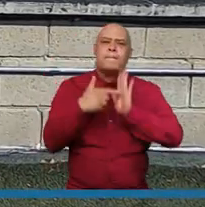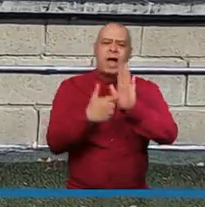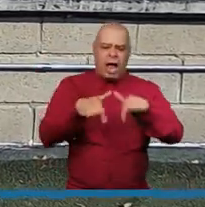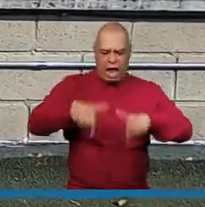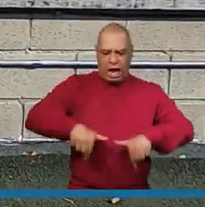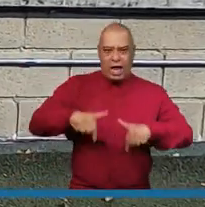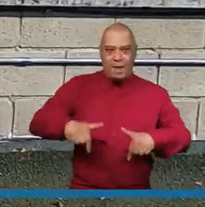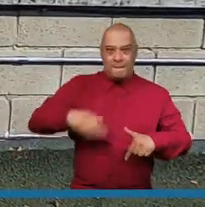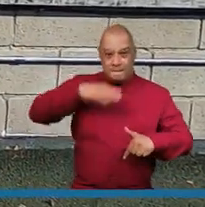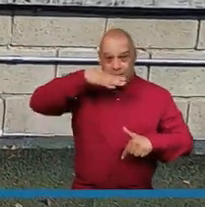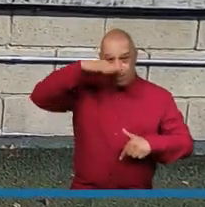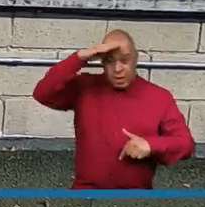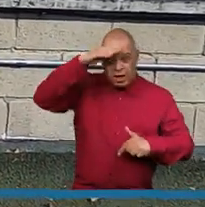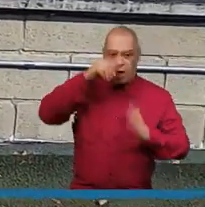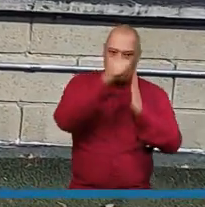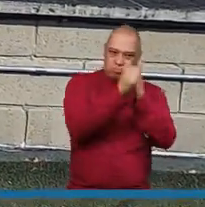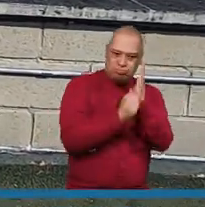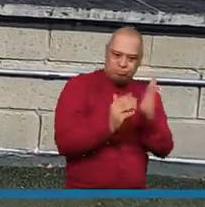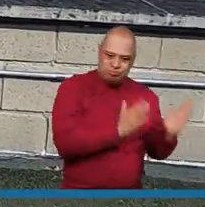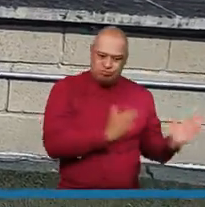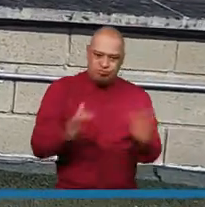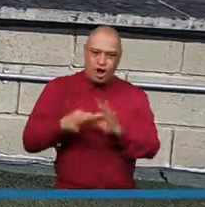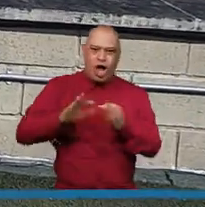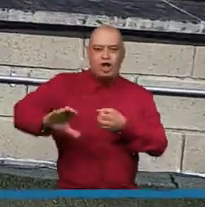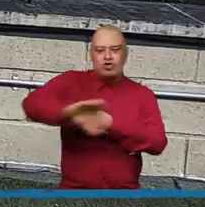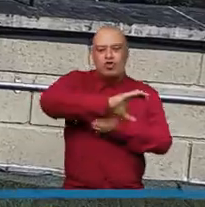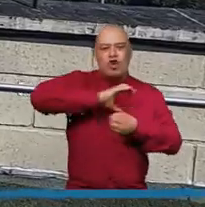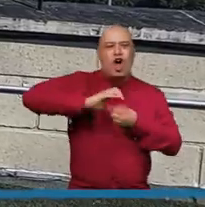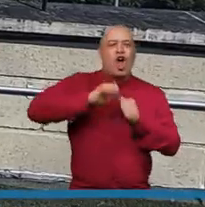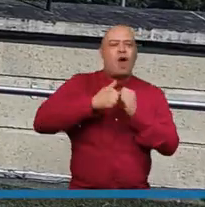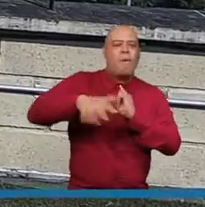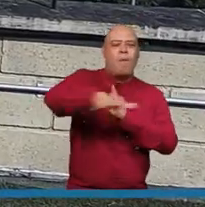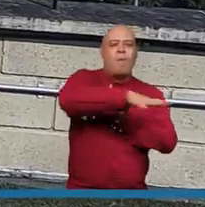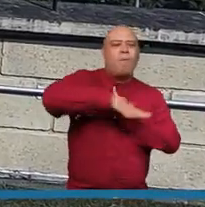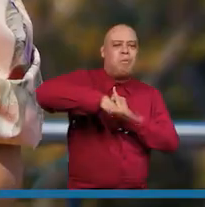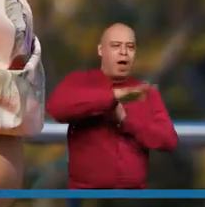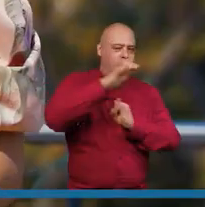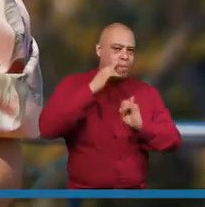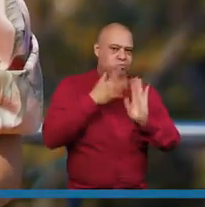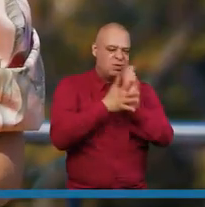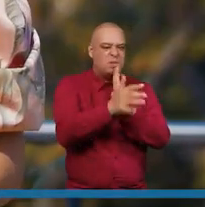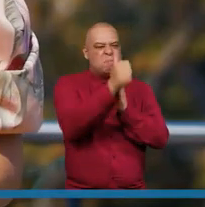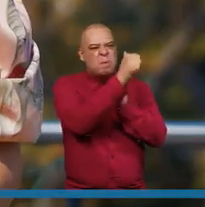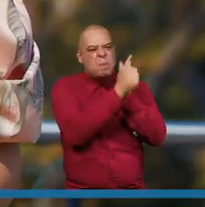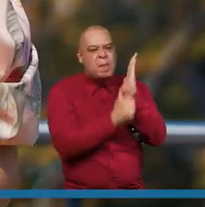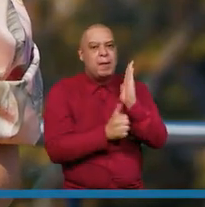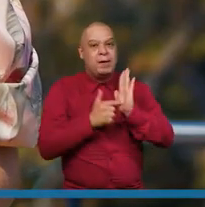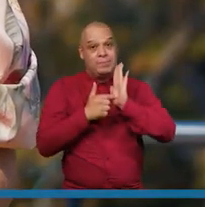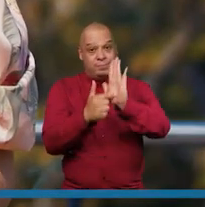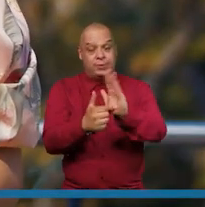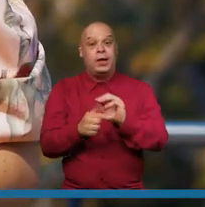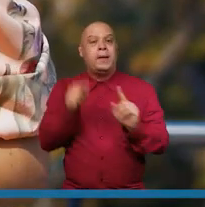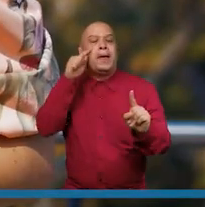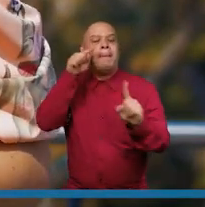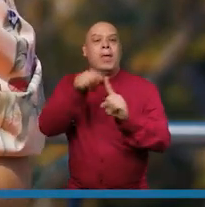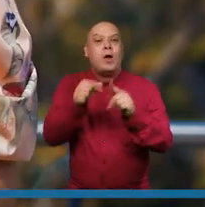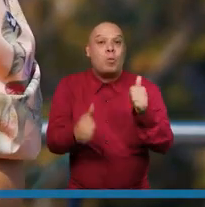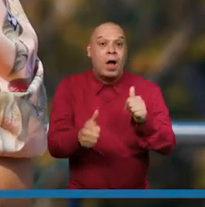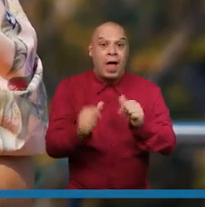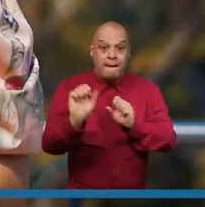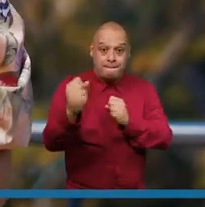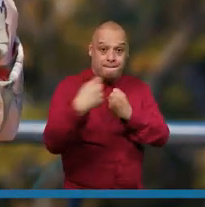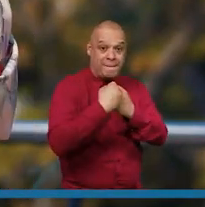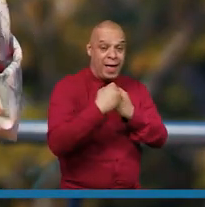en la implementación de la nueva agenda urbana en toda el área metropolitana del Valle de Aburrá. Esto con el fin de promover la cooperación